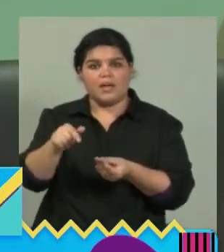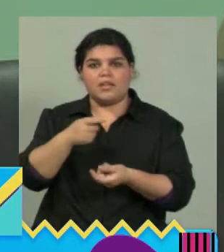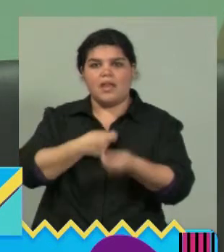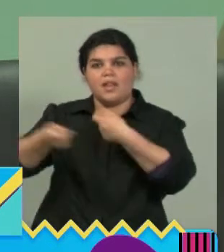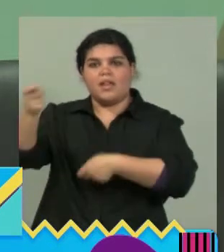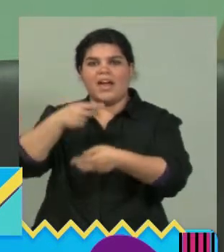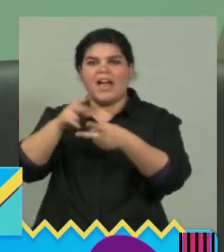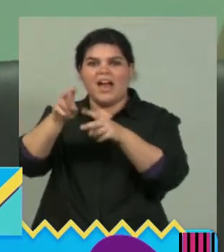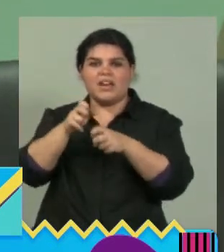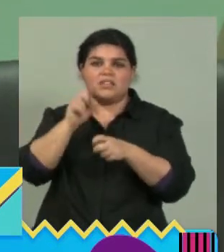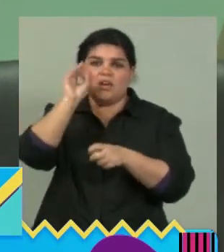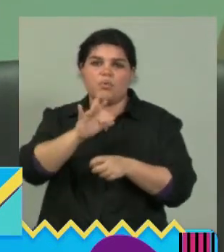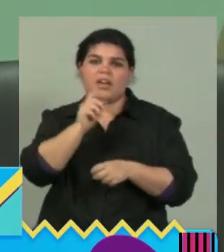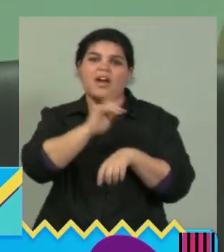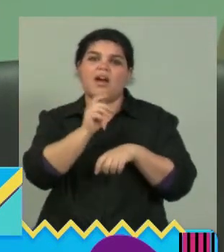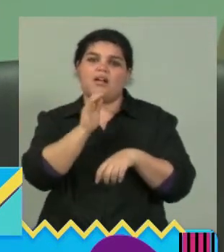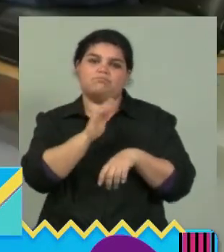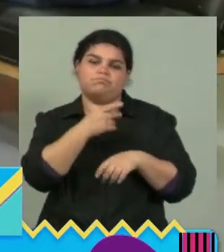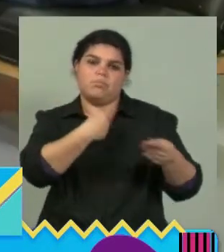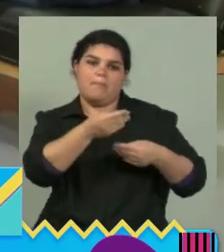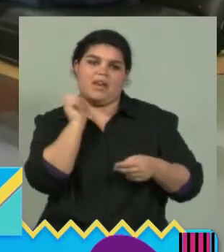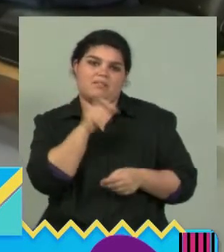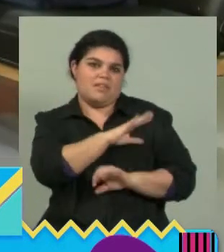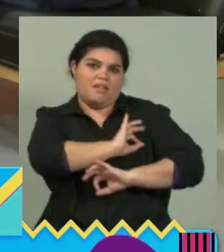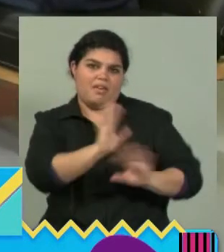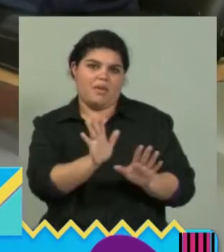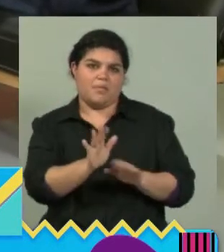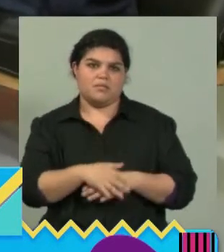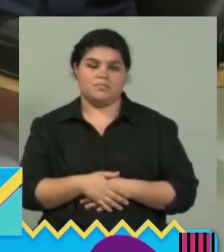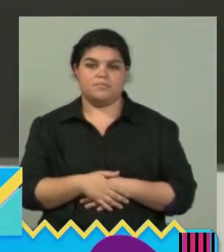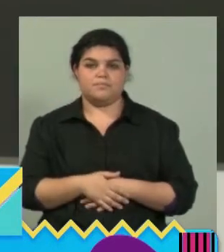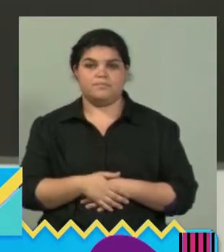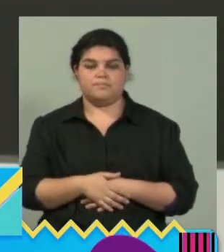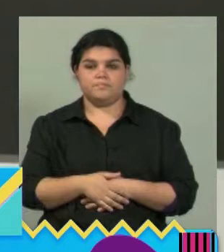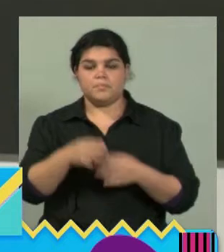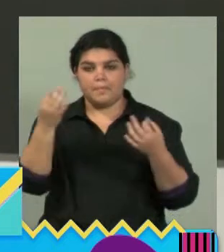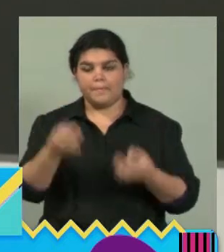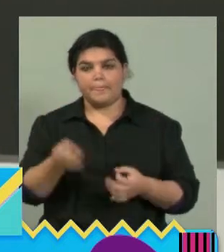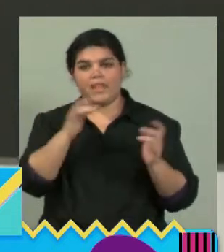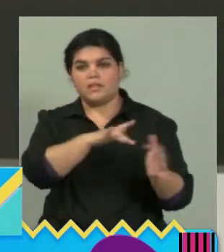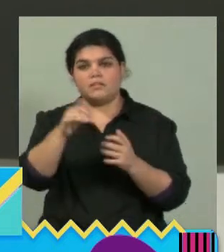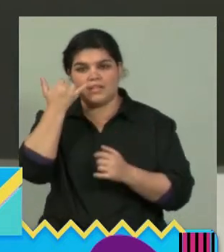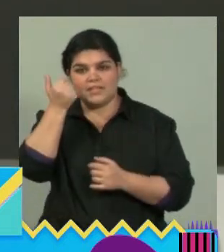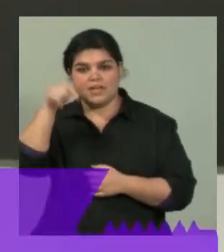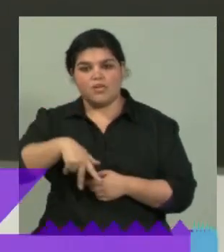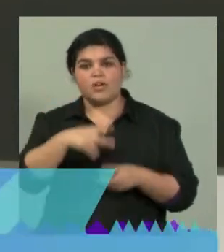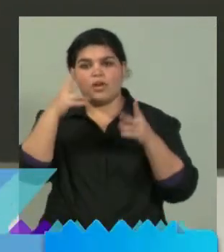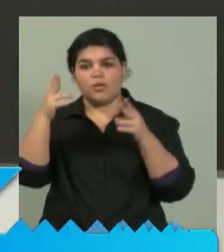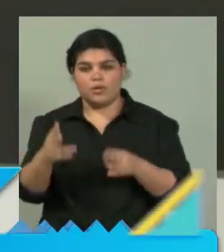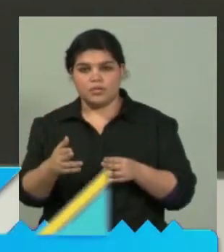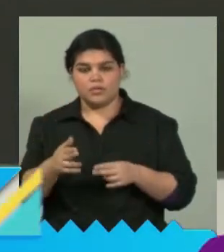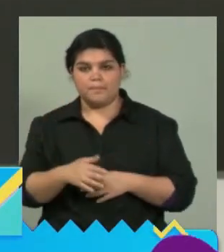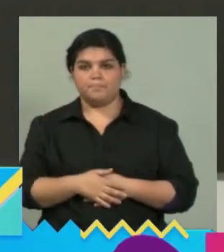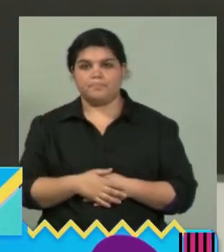sean únicamente a las multinacionales. Bien, bueno, está dado el debate aquí en Distintos Parecidos, nos tenemos que ir al corte,